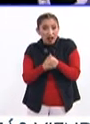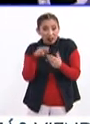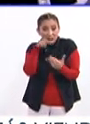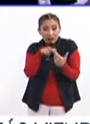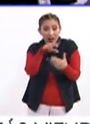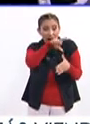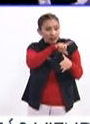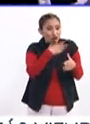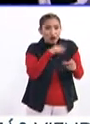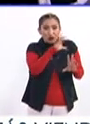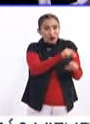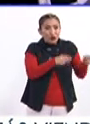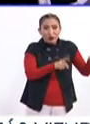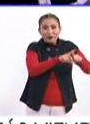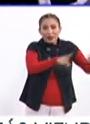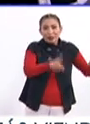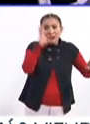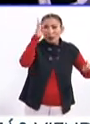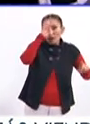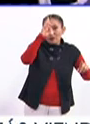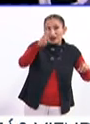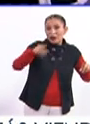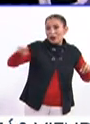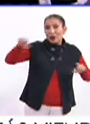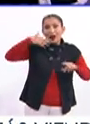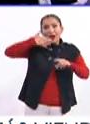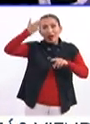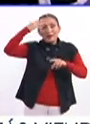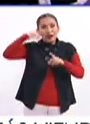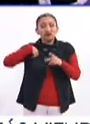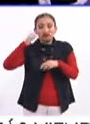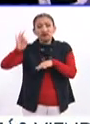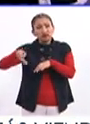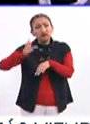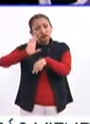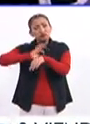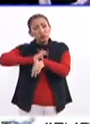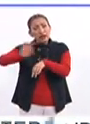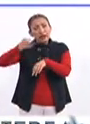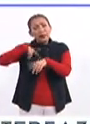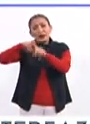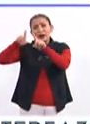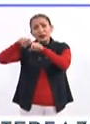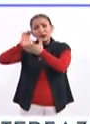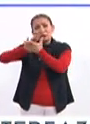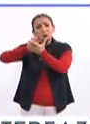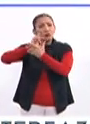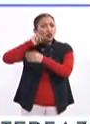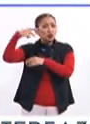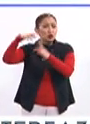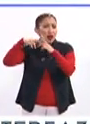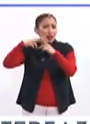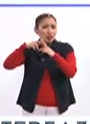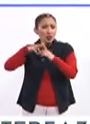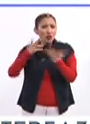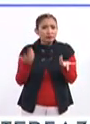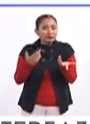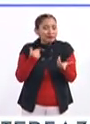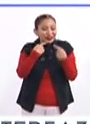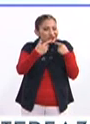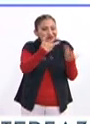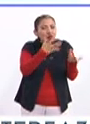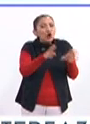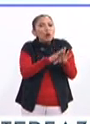región latinoamericana frente a un contexto árabe en el cual pues, se permiten distintos a partir de la religión y la cultura, poder llegar a entendimientos.